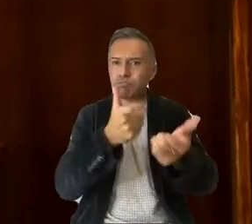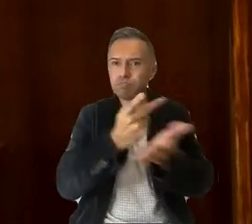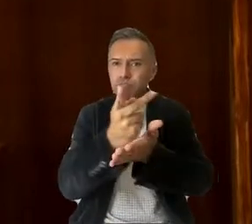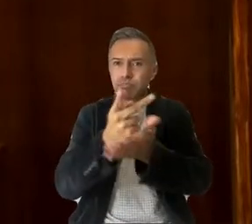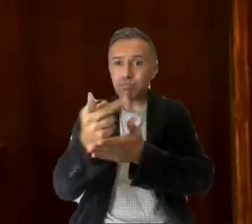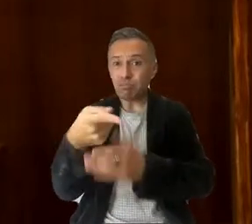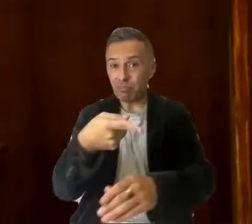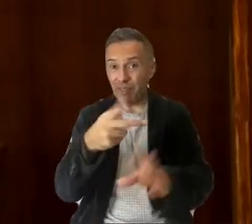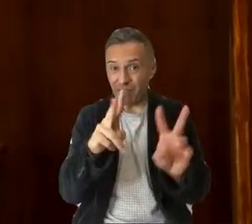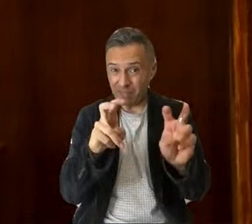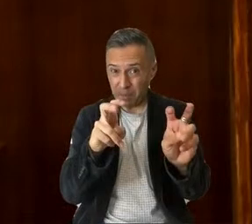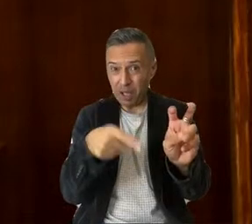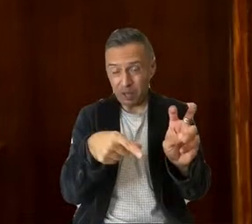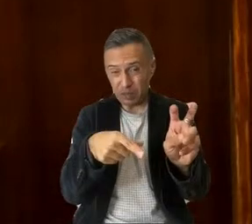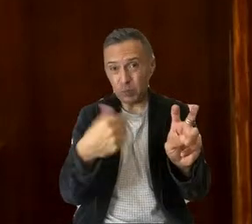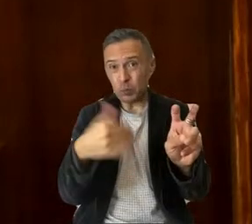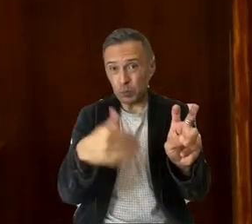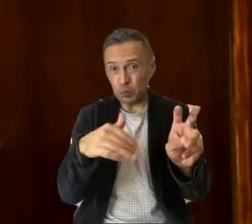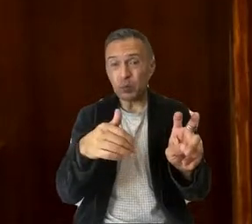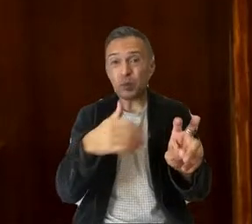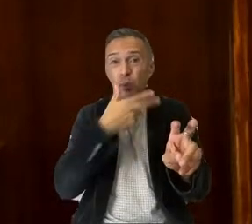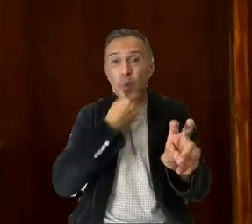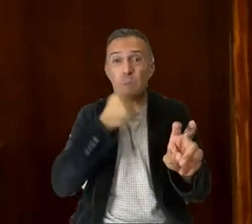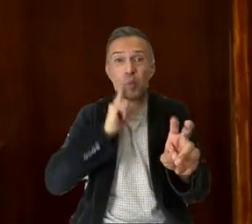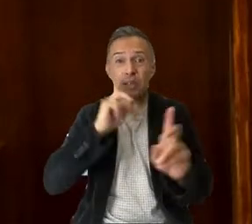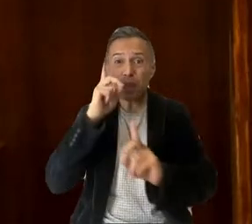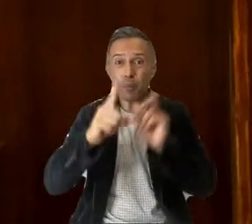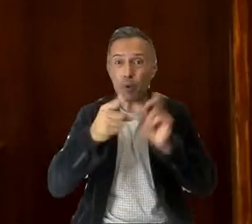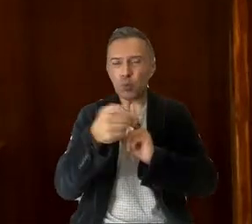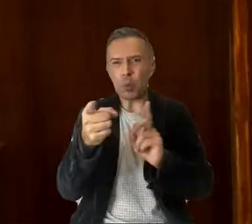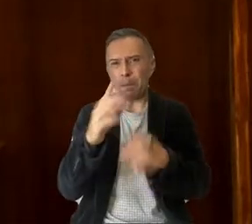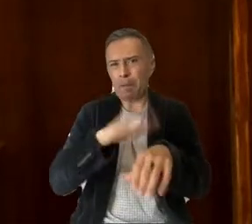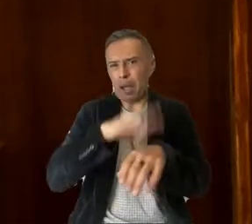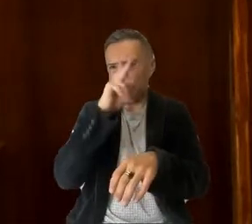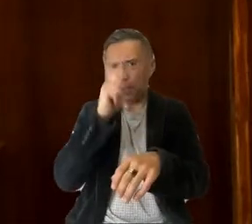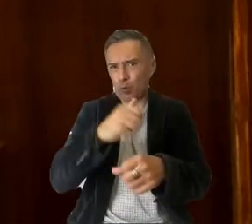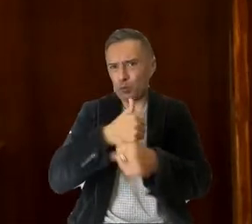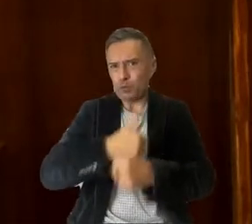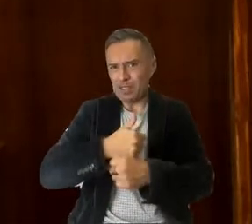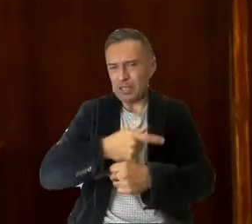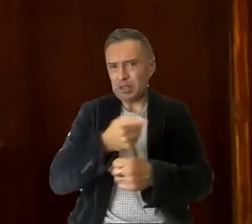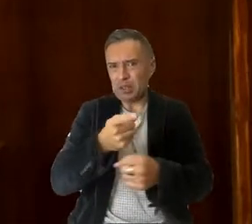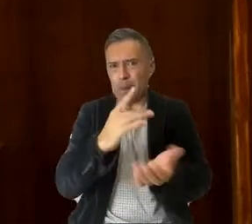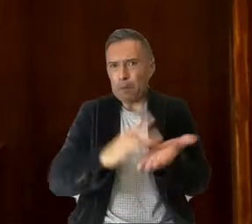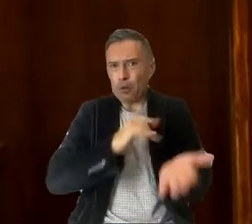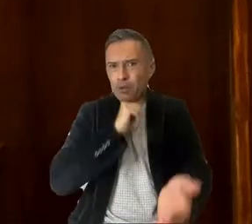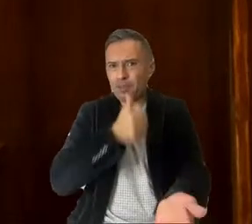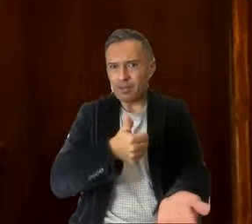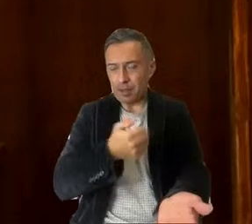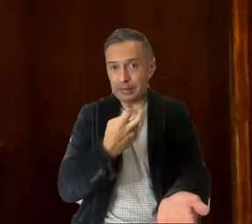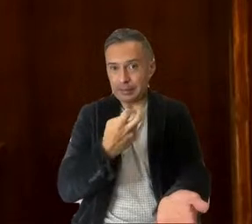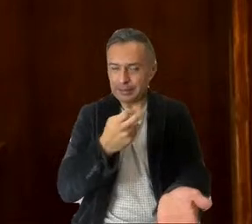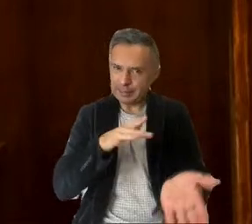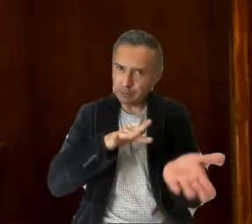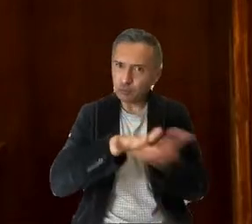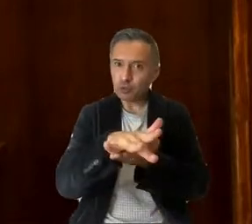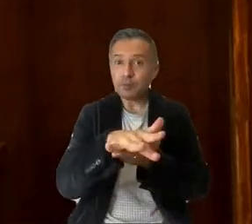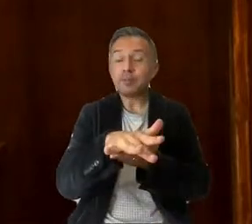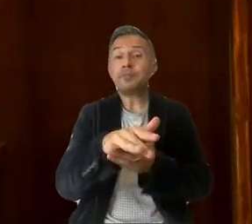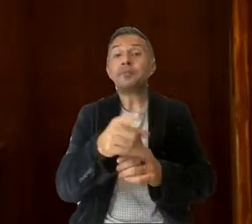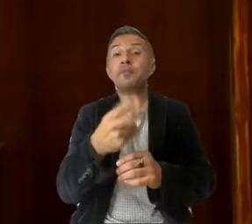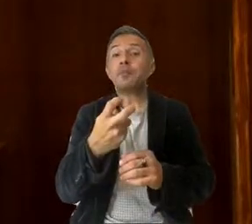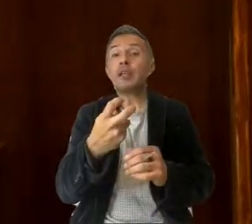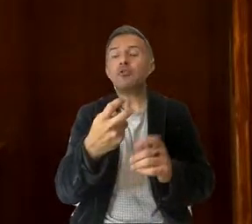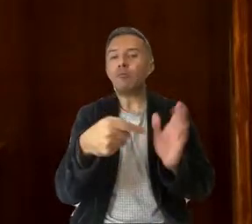que más adolece a las y los deportistas. Esta iniciativa contempla la modificación